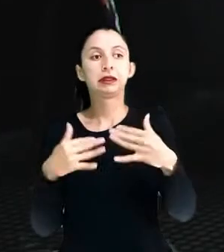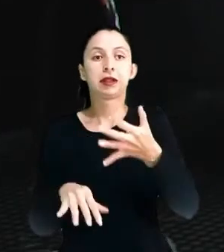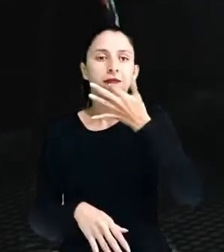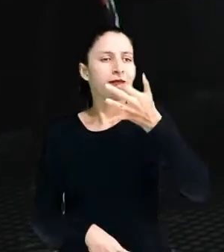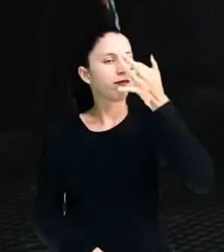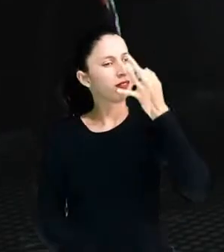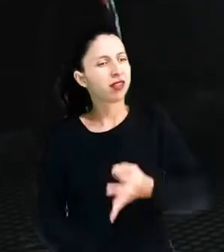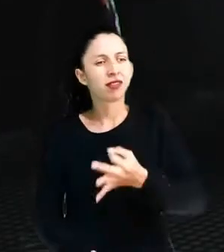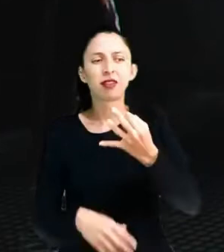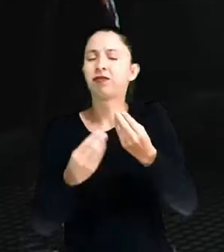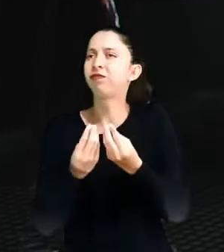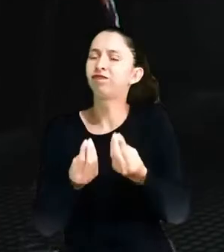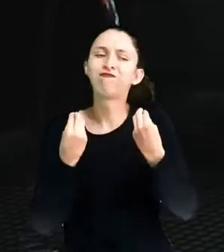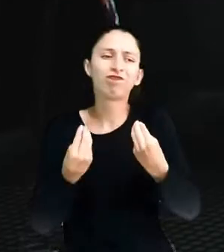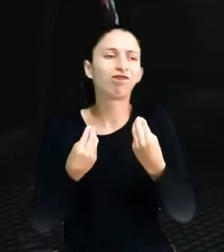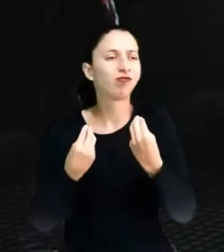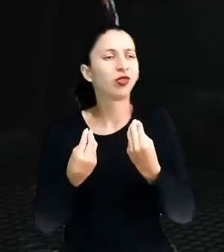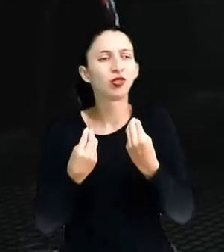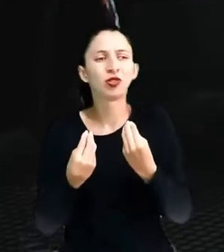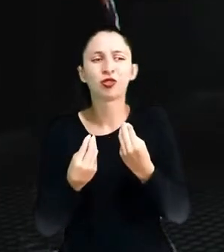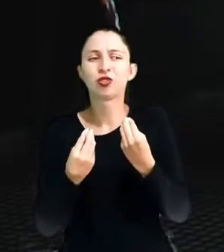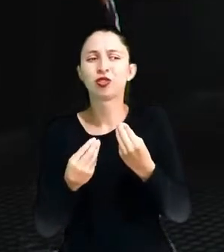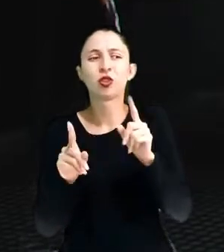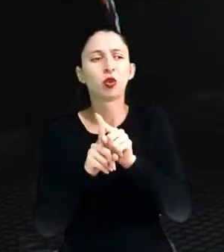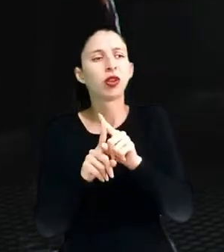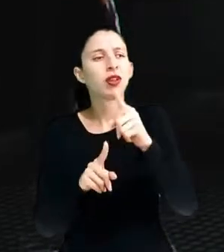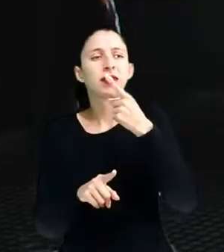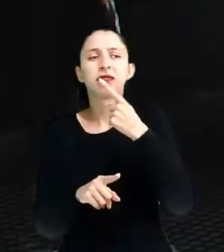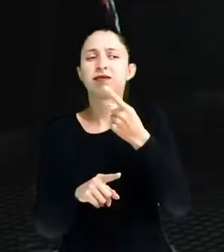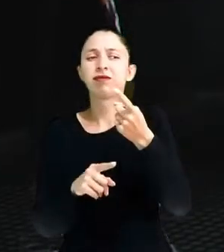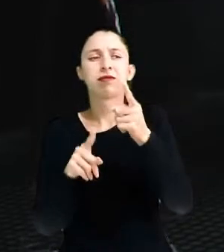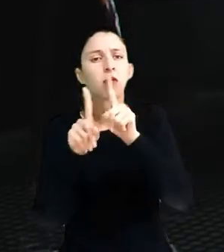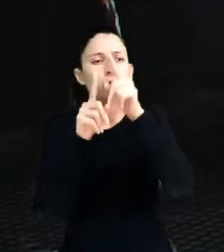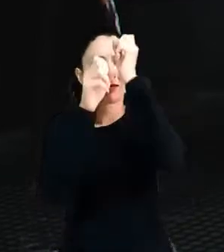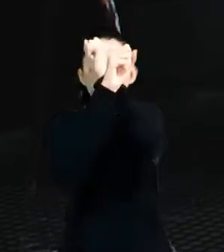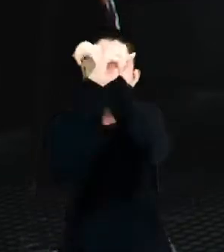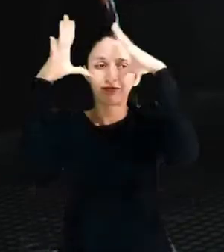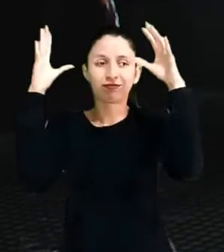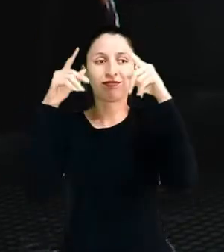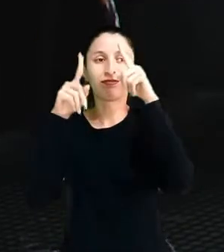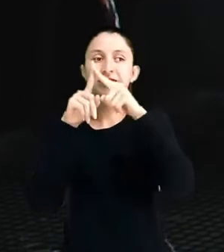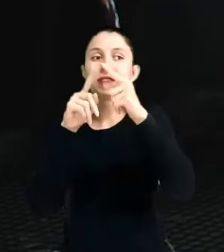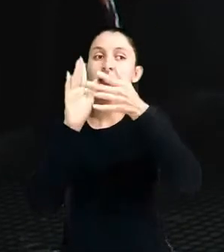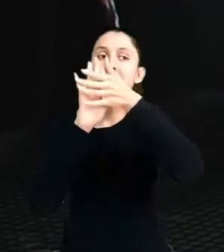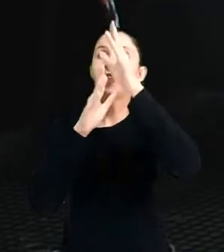muy cierto. Realmente, yo digo, soy bendecida porque he tenido esa oportunidad